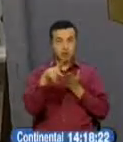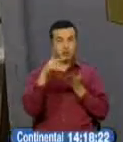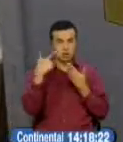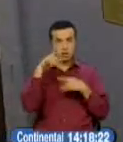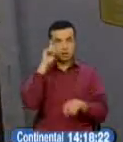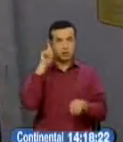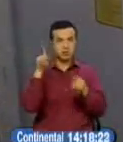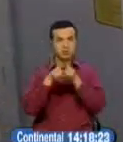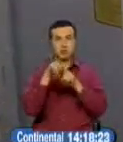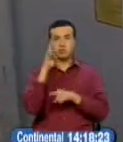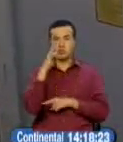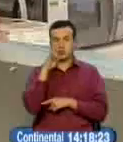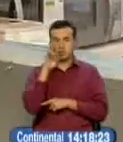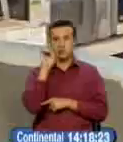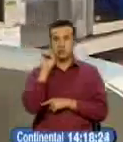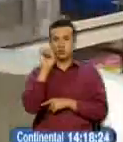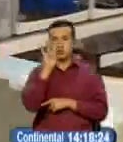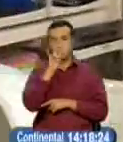un acuerdo